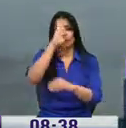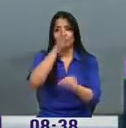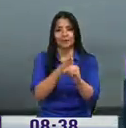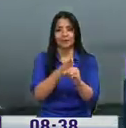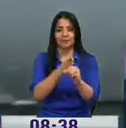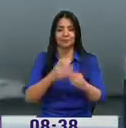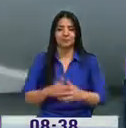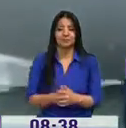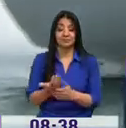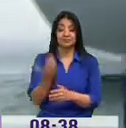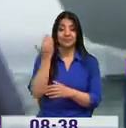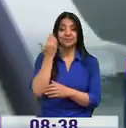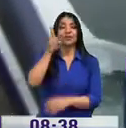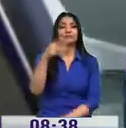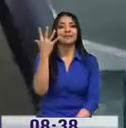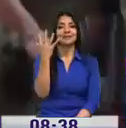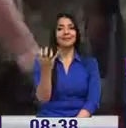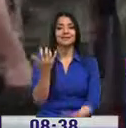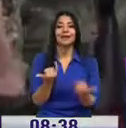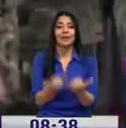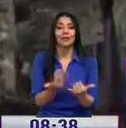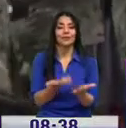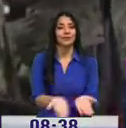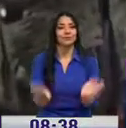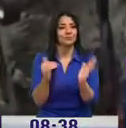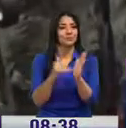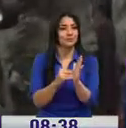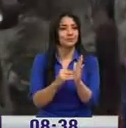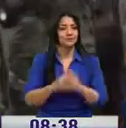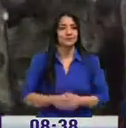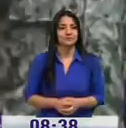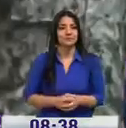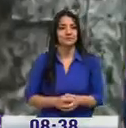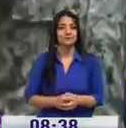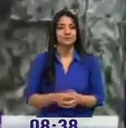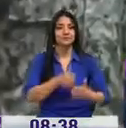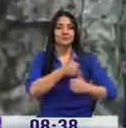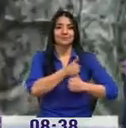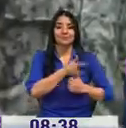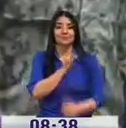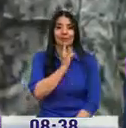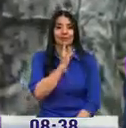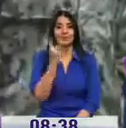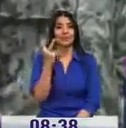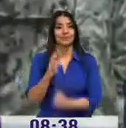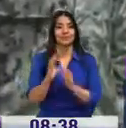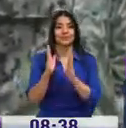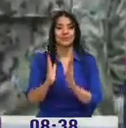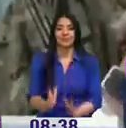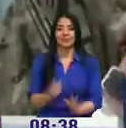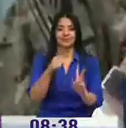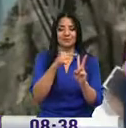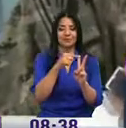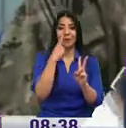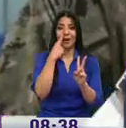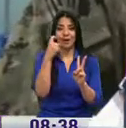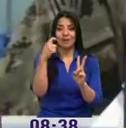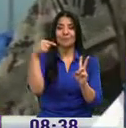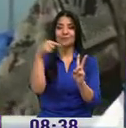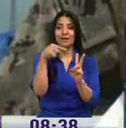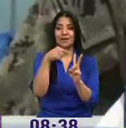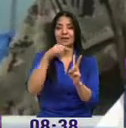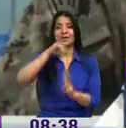humanitaria. Lo hizo en 2015. En esta ocasión, en la tripulación de la Armada estadounidense hay 2 ecuatorianos. Uno de ellos es el